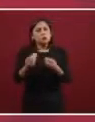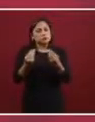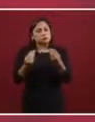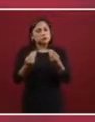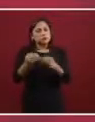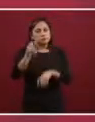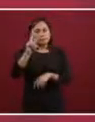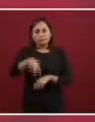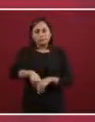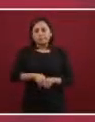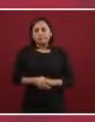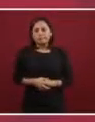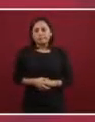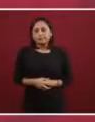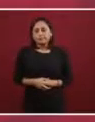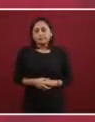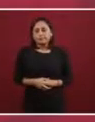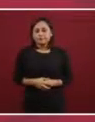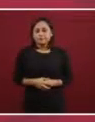Yo